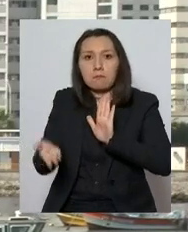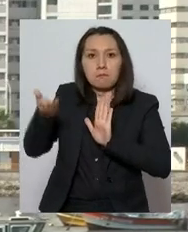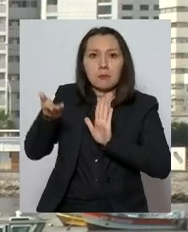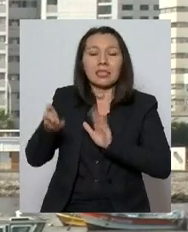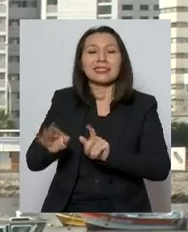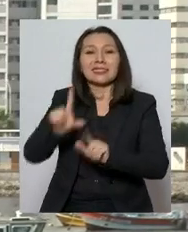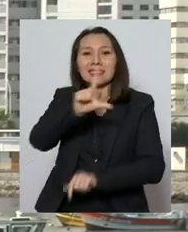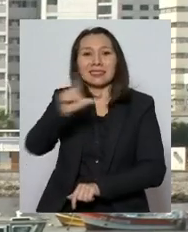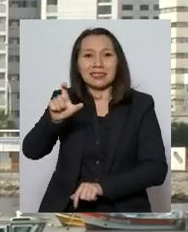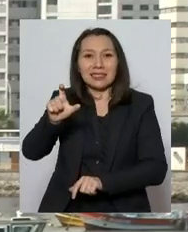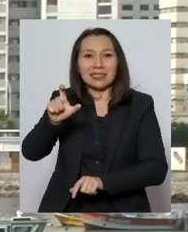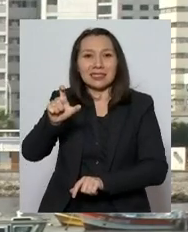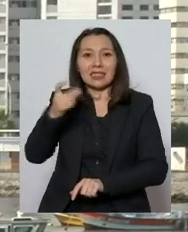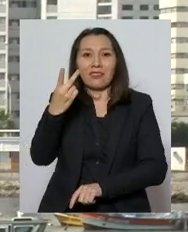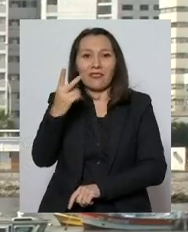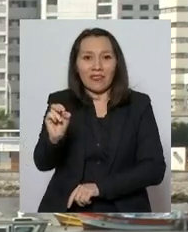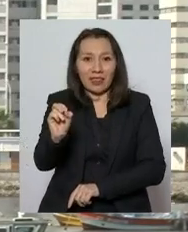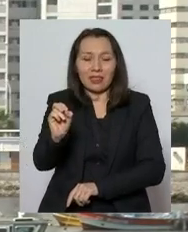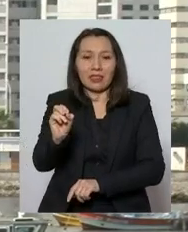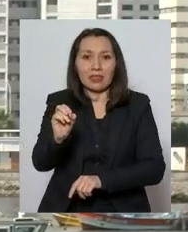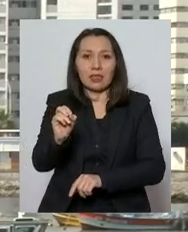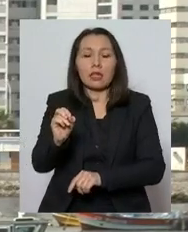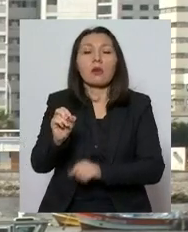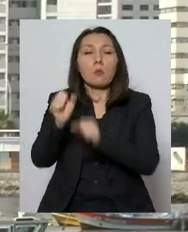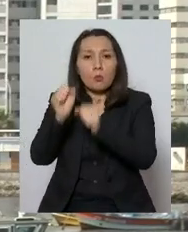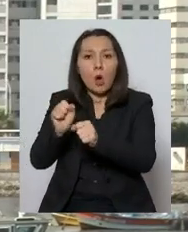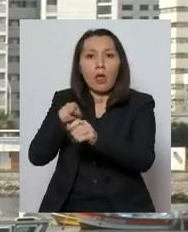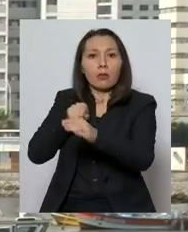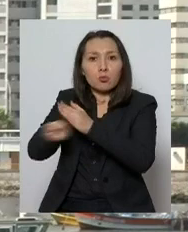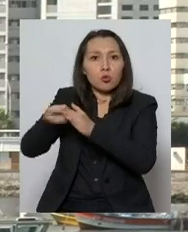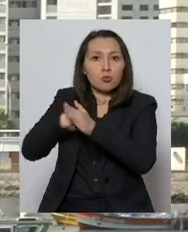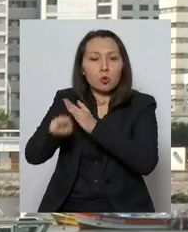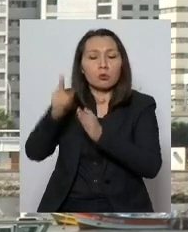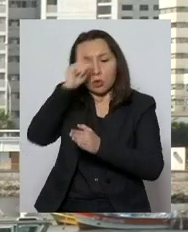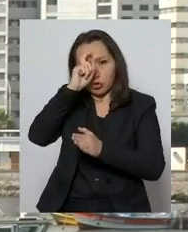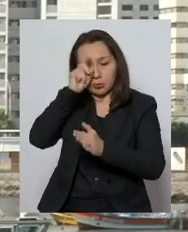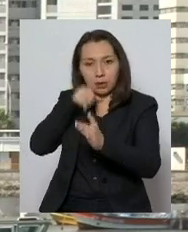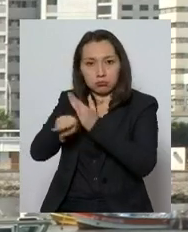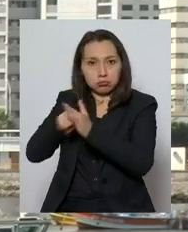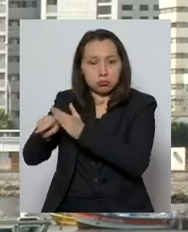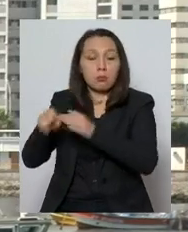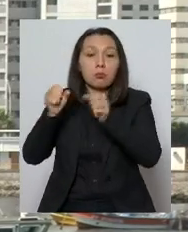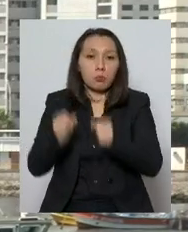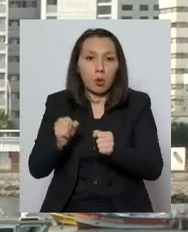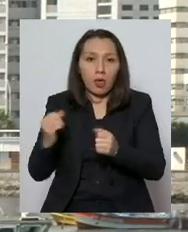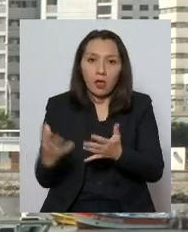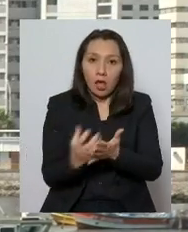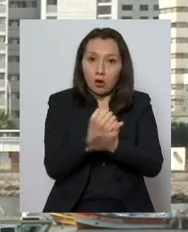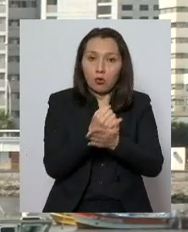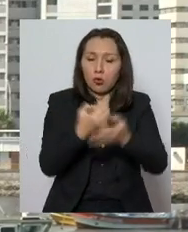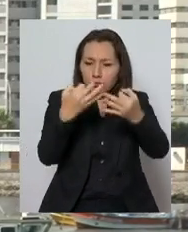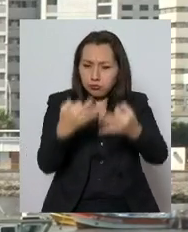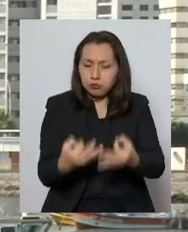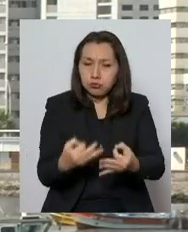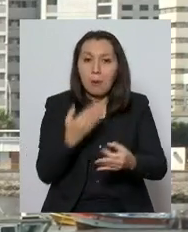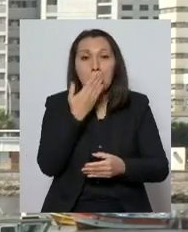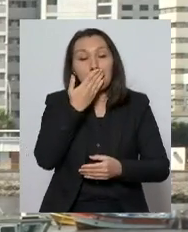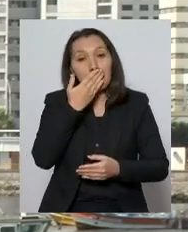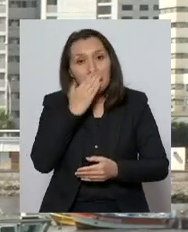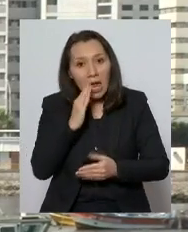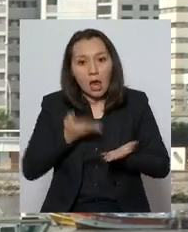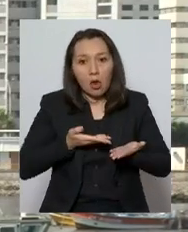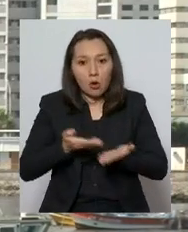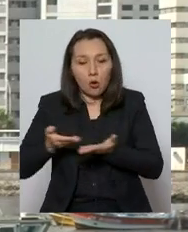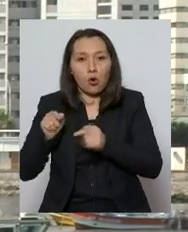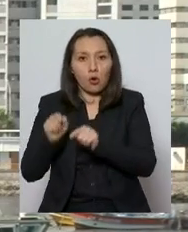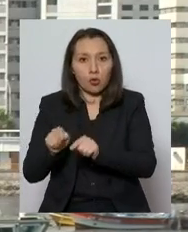en 720 los cupos para lograr, ¿no es cierto?, cifras incluso mejores